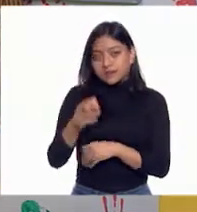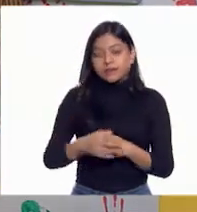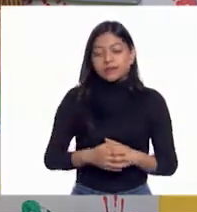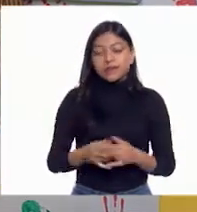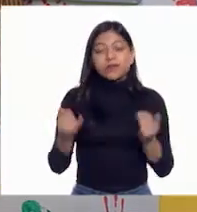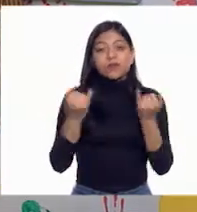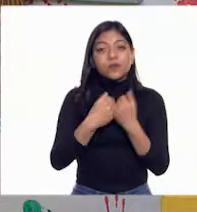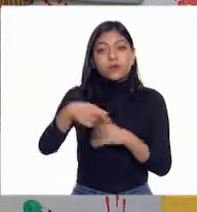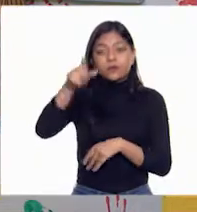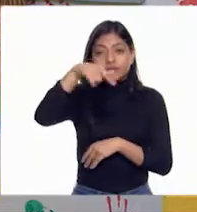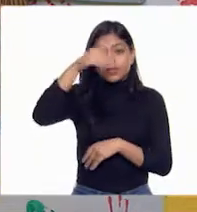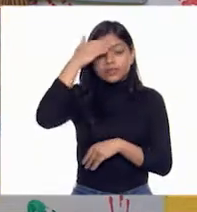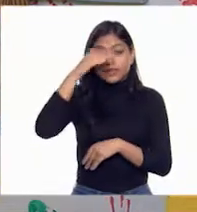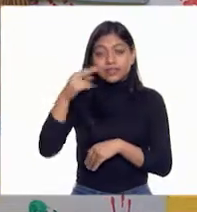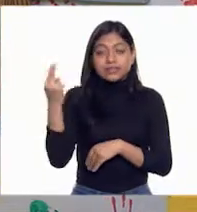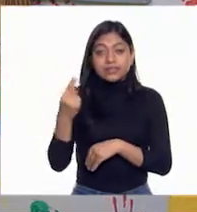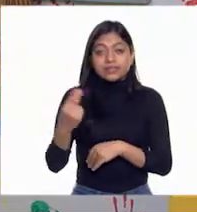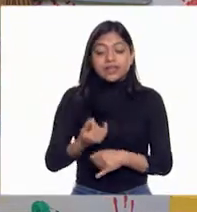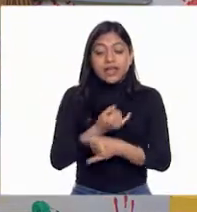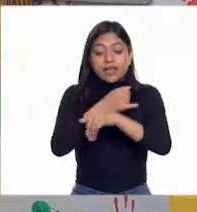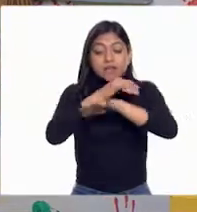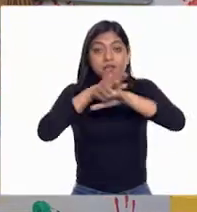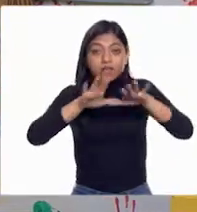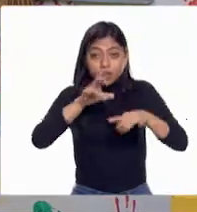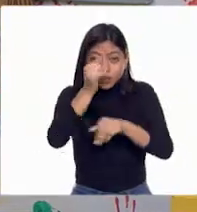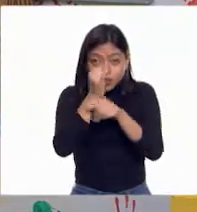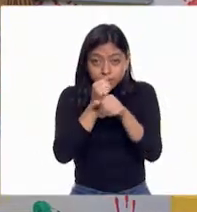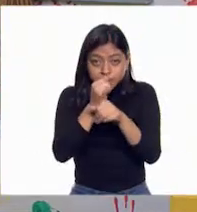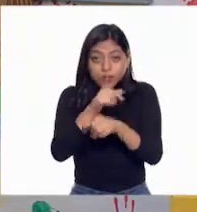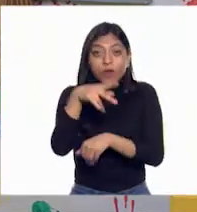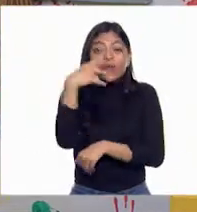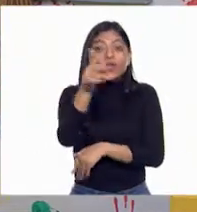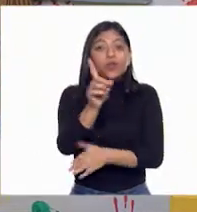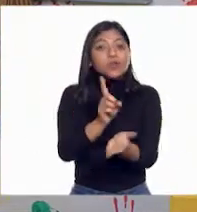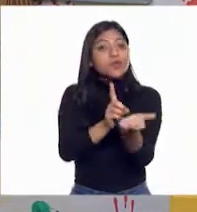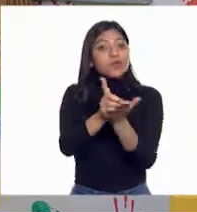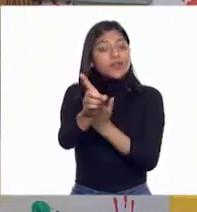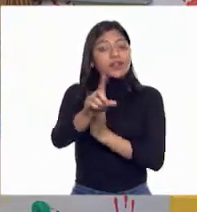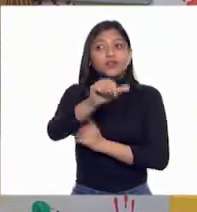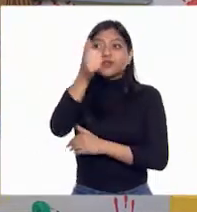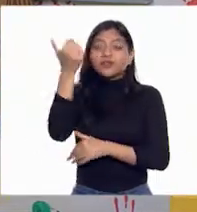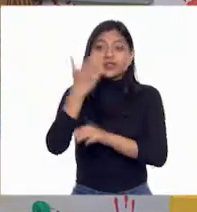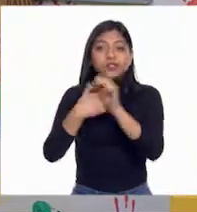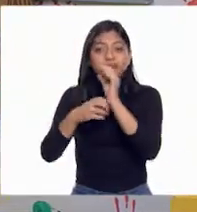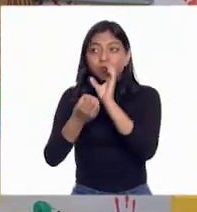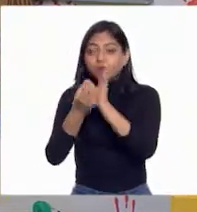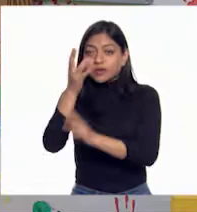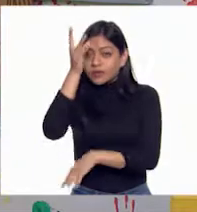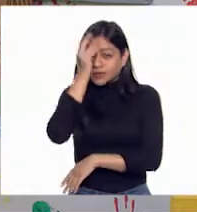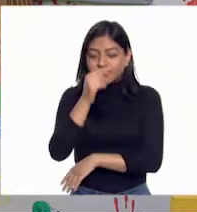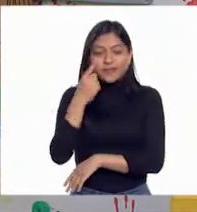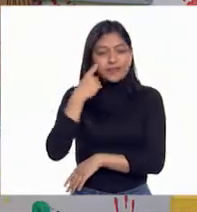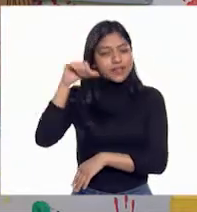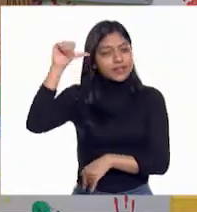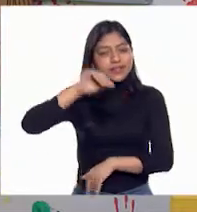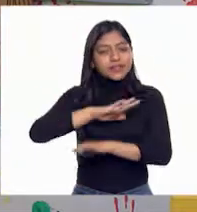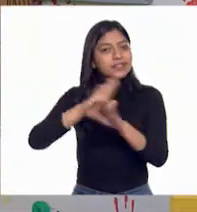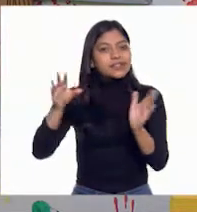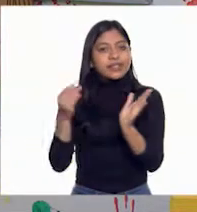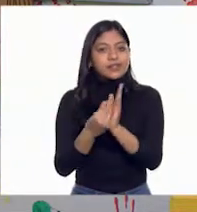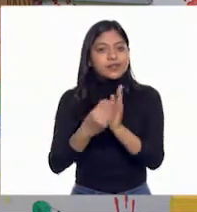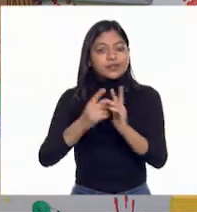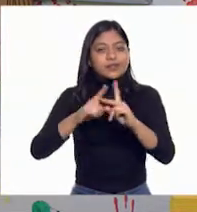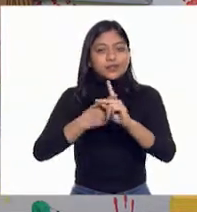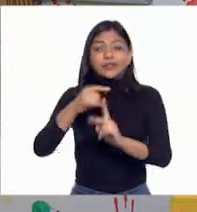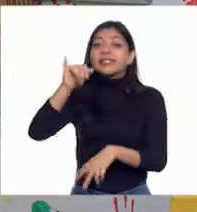olvidar que la información es un derecho. Tenemos derecho a ese conocimiento. Así que vamos a avanzar con la clase del día de hoy. ¡Ay, sí!